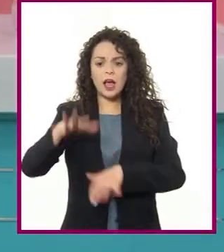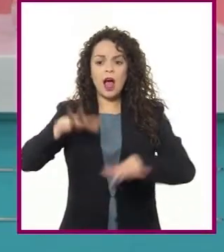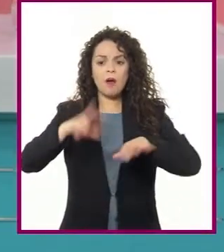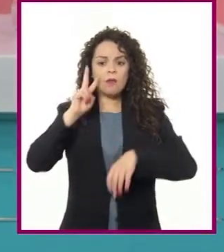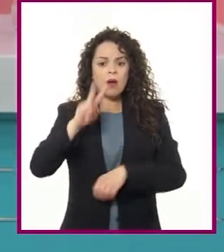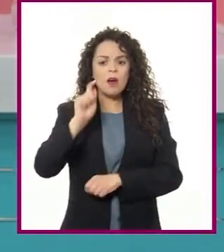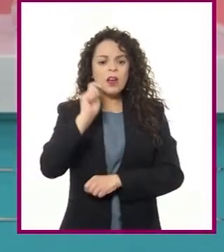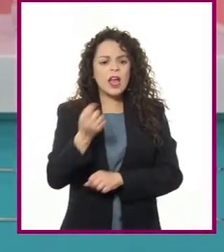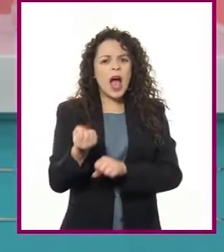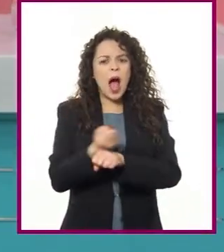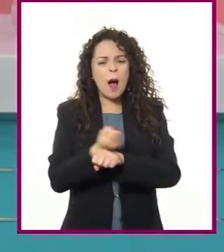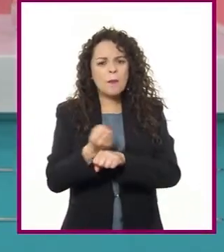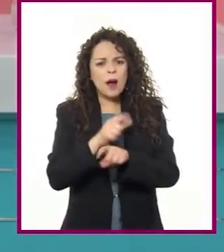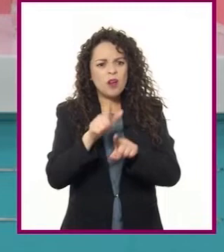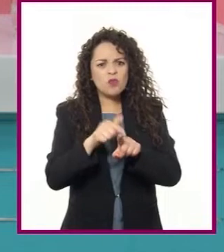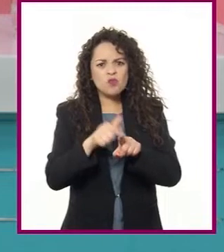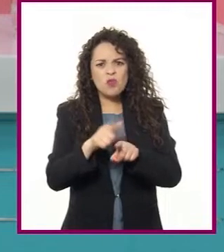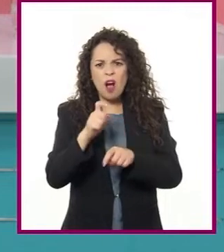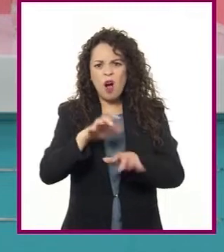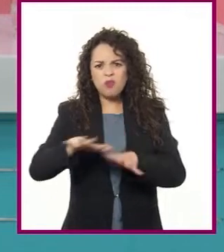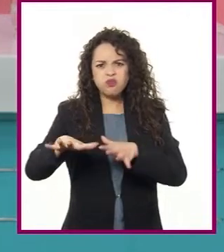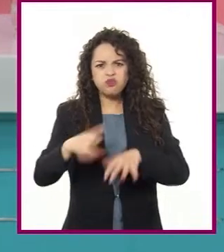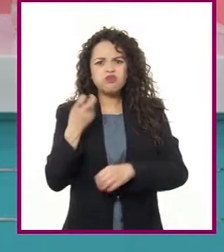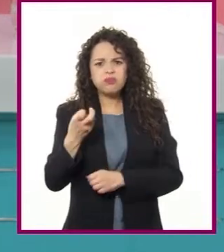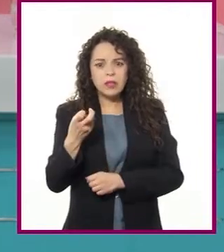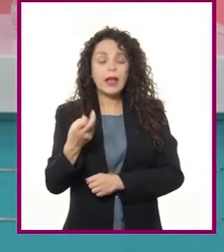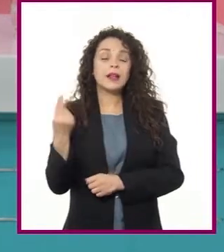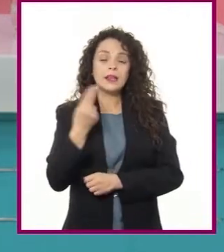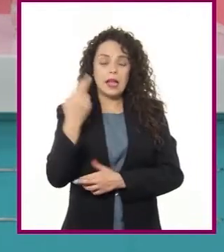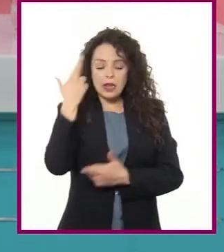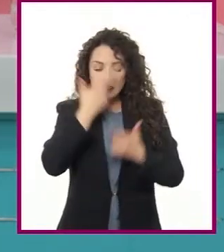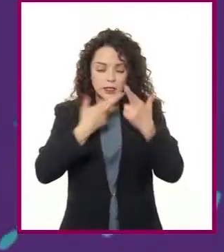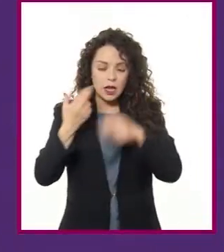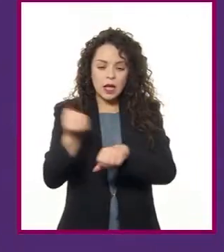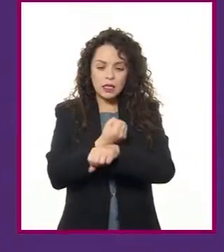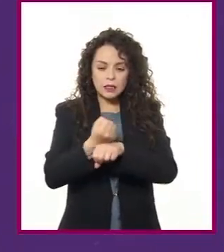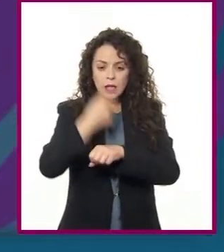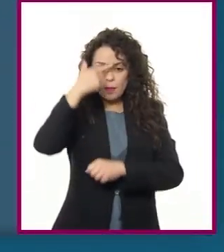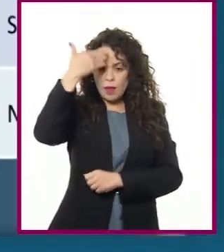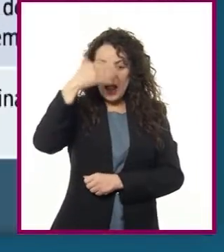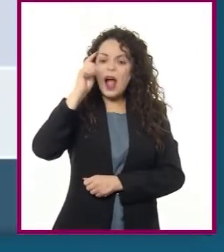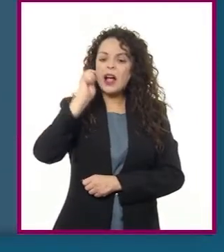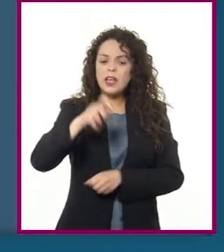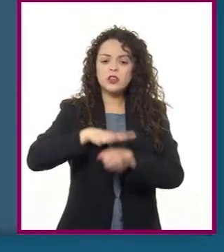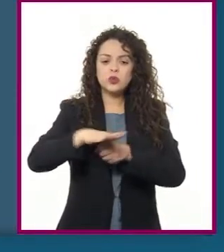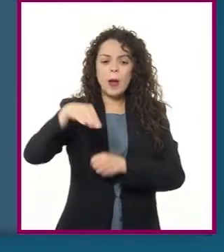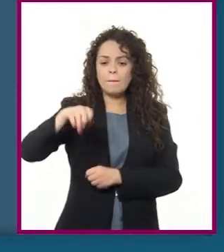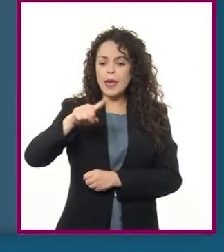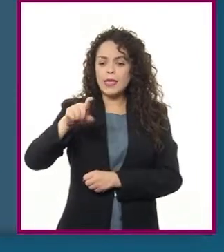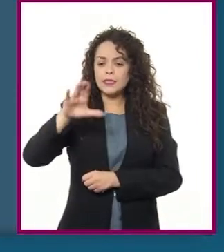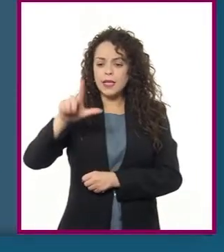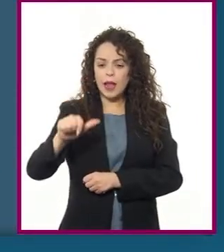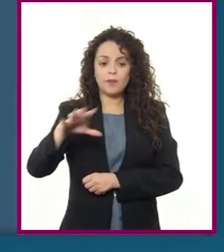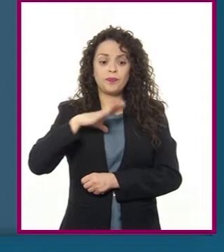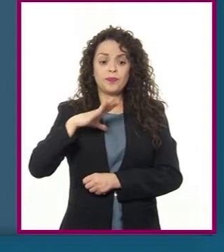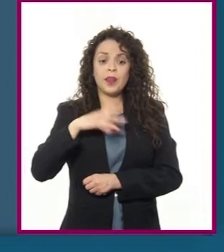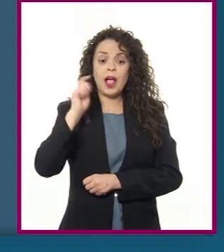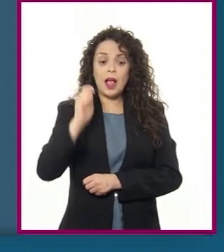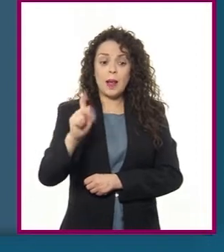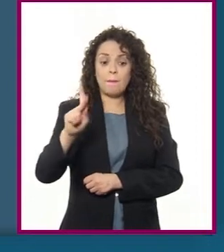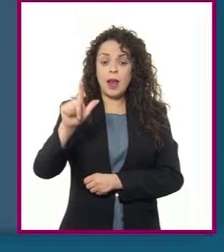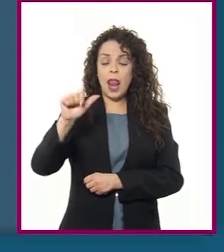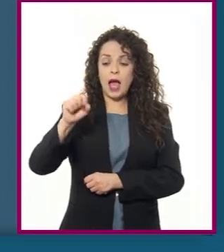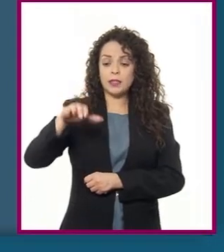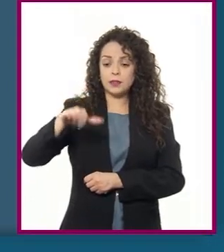amarillo. Analicemos los componentes de la sangre y deduzcamos qué tipo de mezcla es. La sangre está constituida por el plasma que